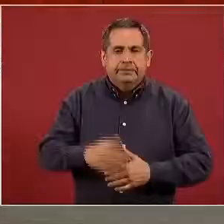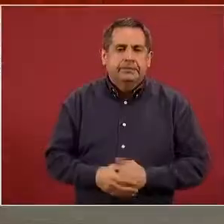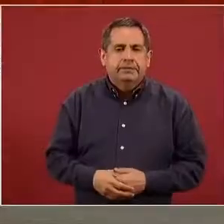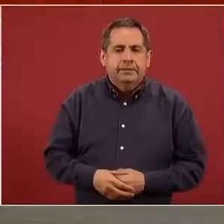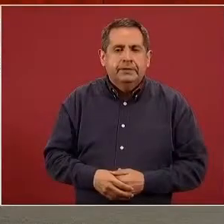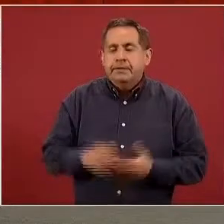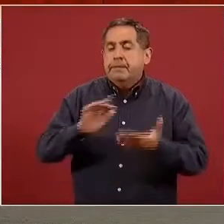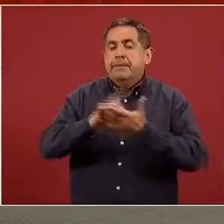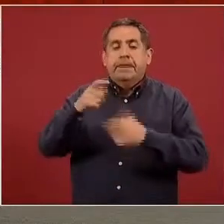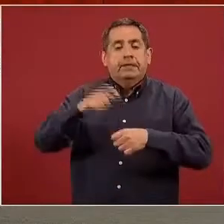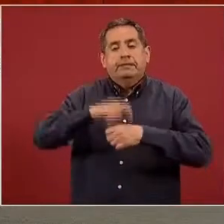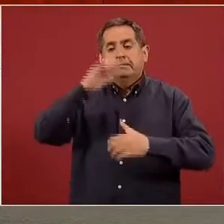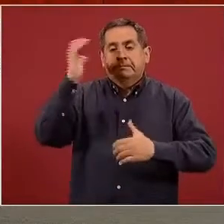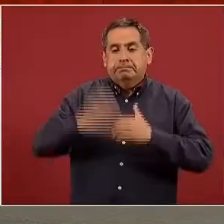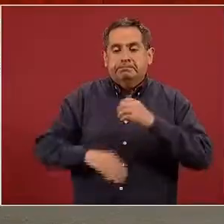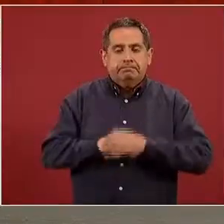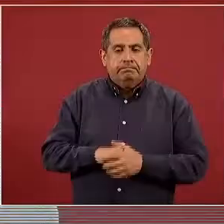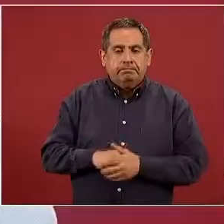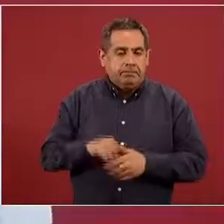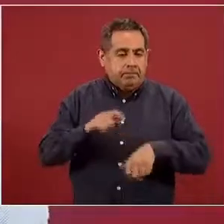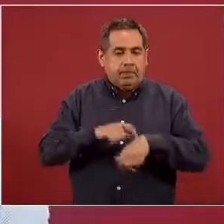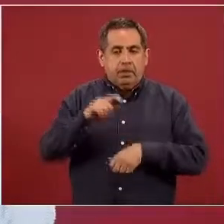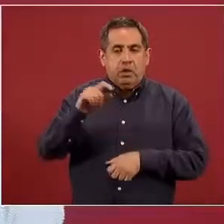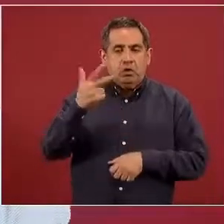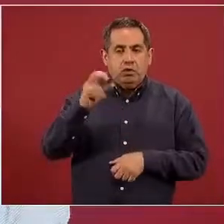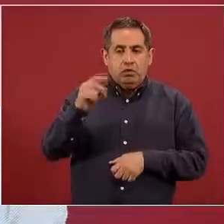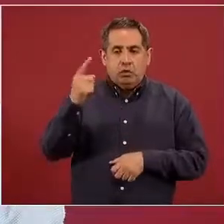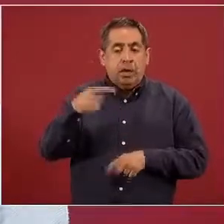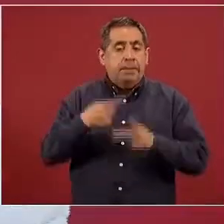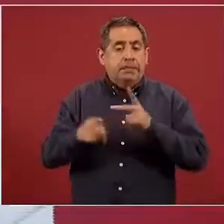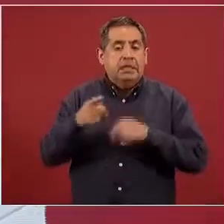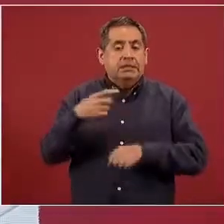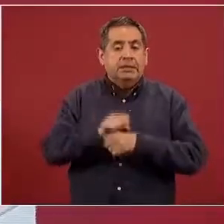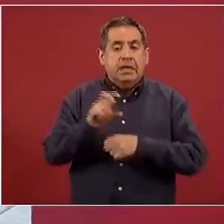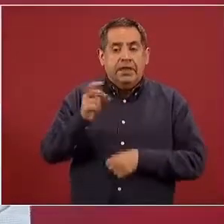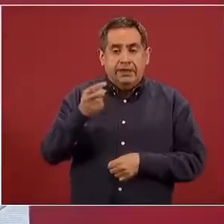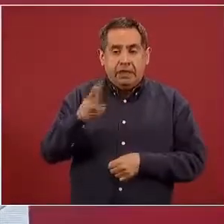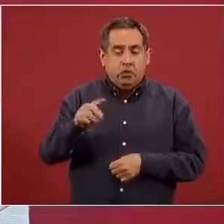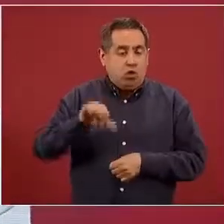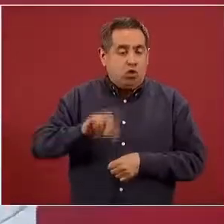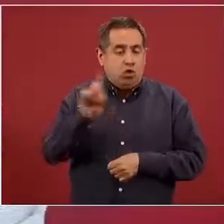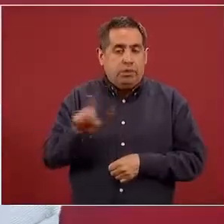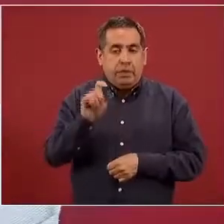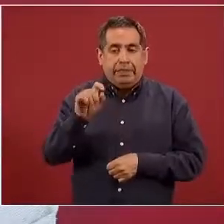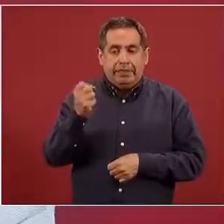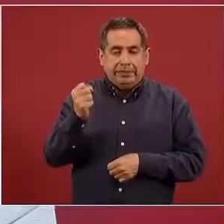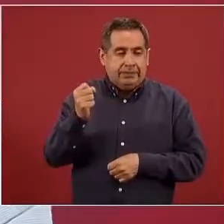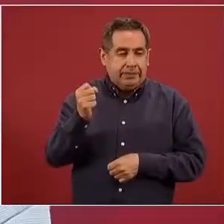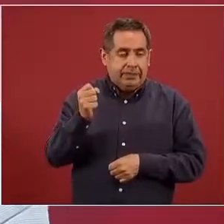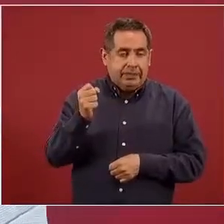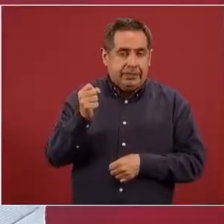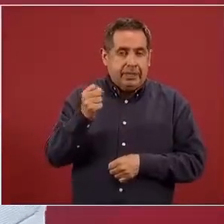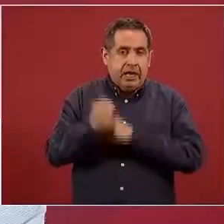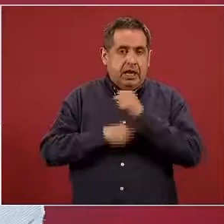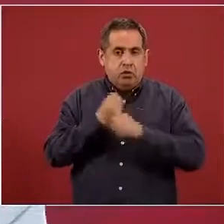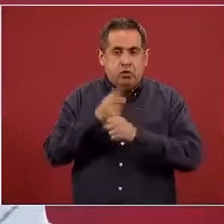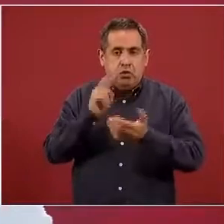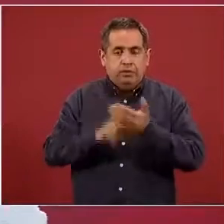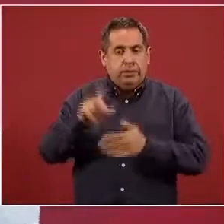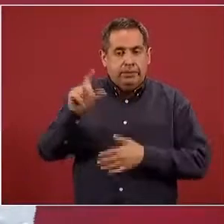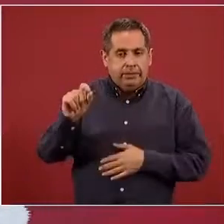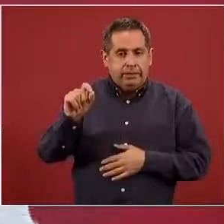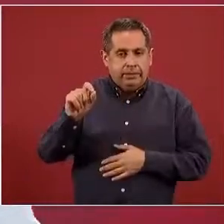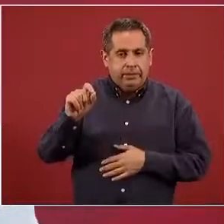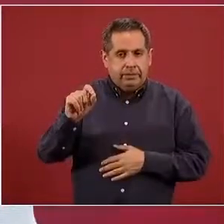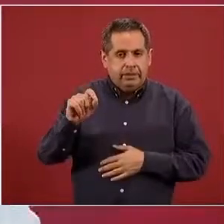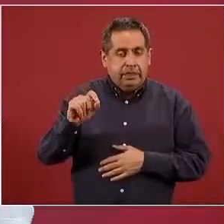Muchas gracias. Aquí terminamos. 20:01, empieza la semana 39. Hoy es domingo 20 de septiembre de